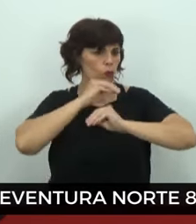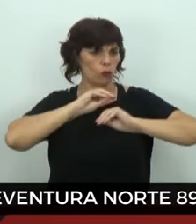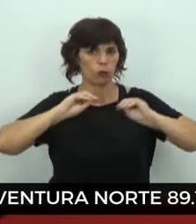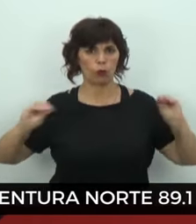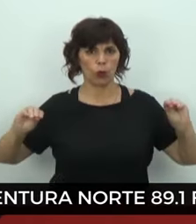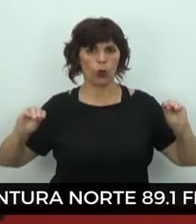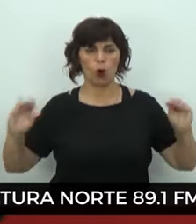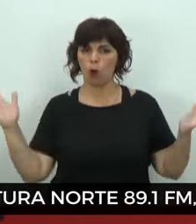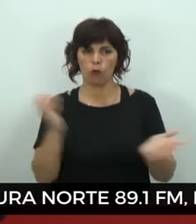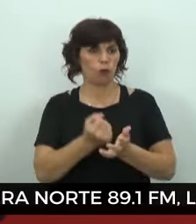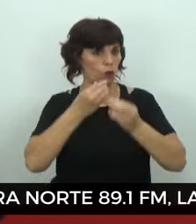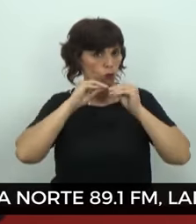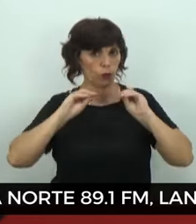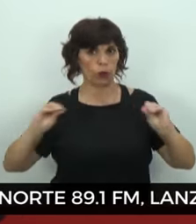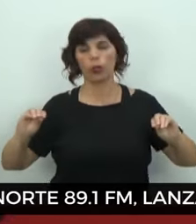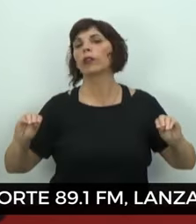todo mejor.